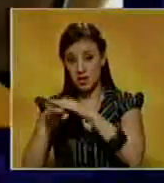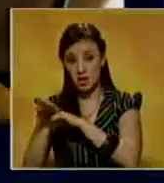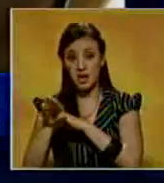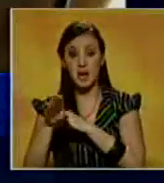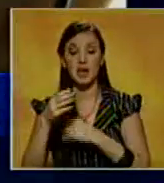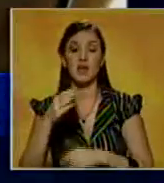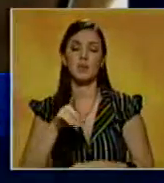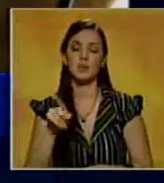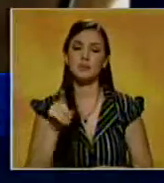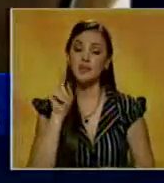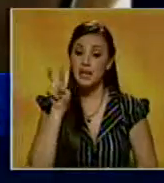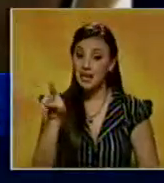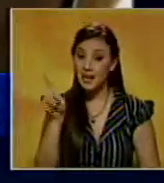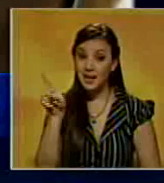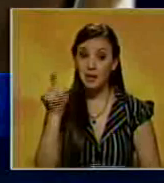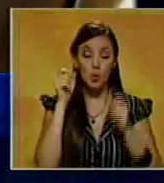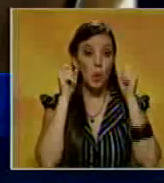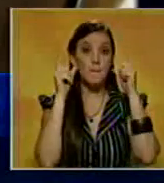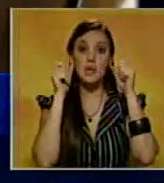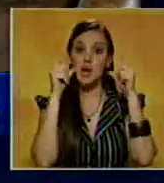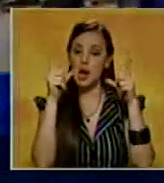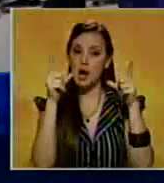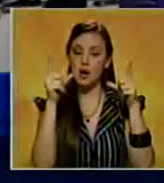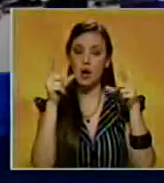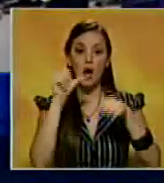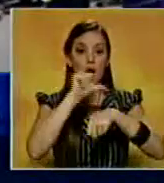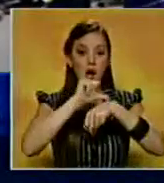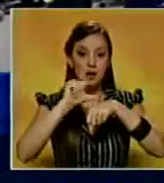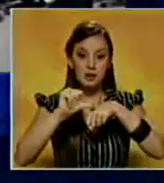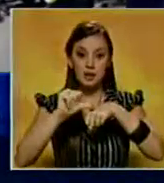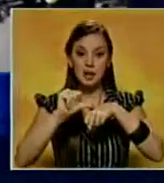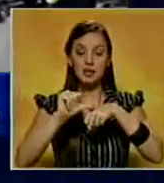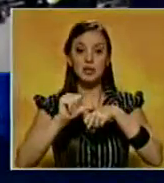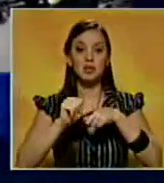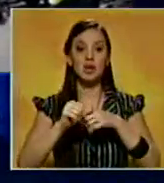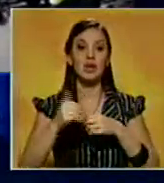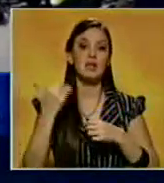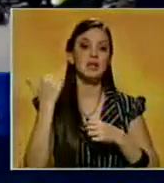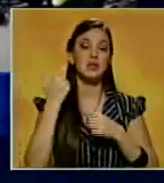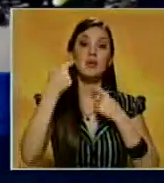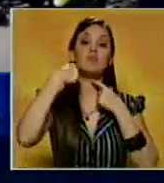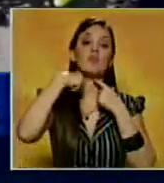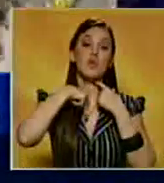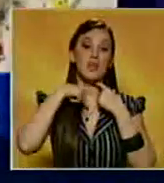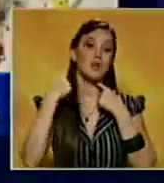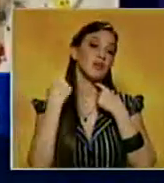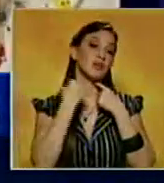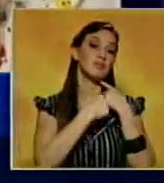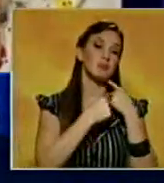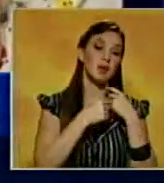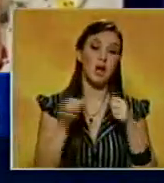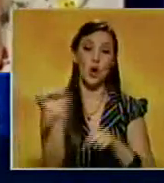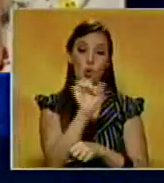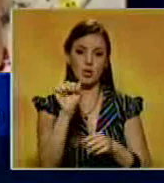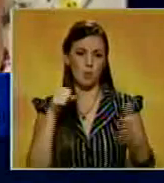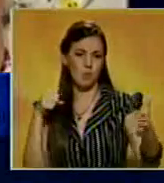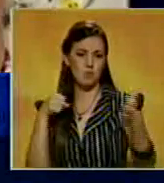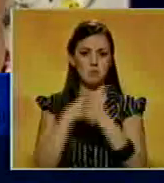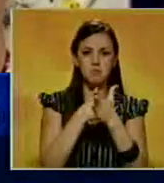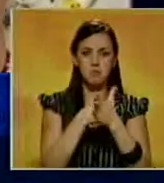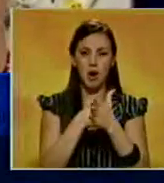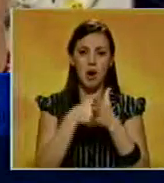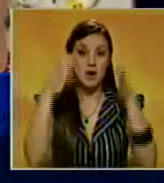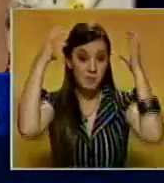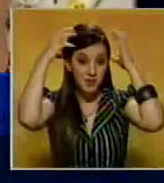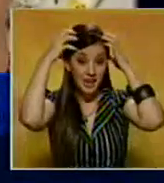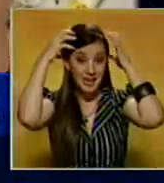Esto es un milagro. En Australia, cirujanos salvaron la vida de un niño decapitado internamente tras sufrir un accidente automovilístico. El cráneo